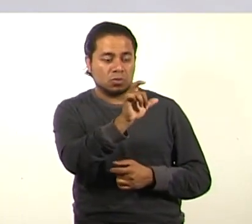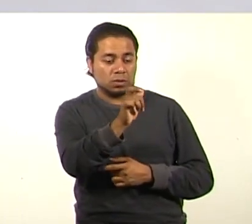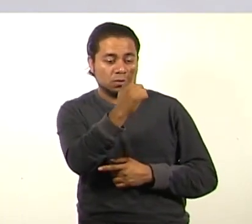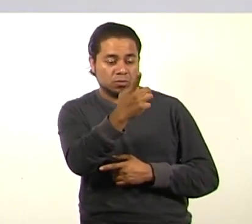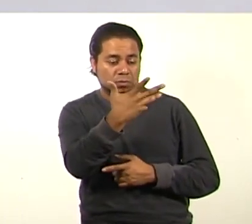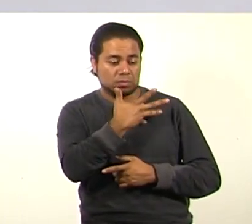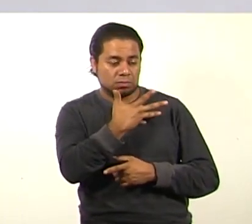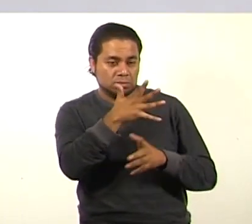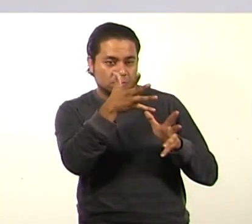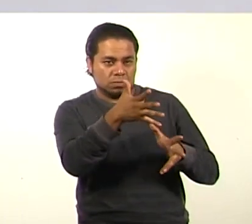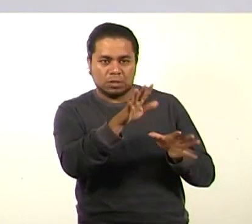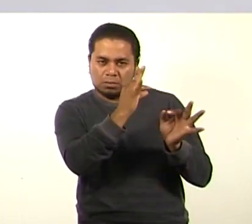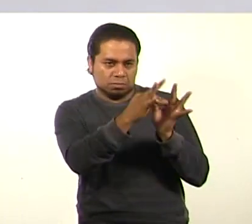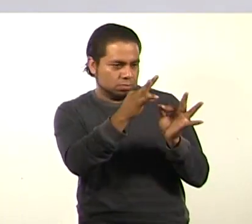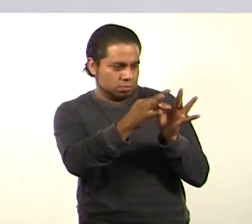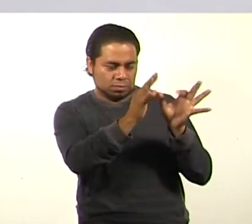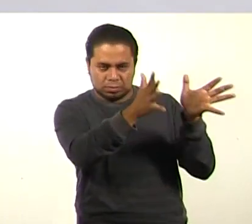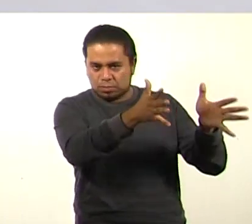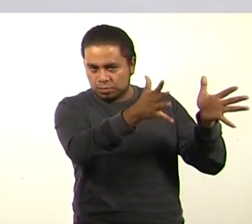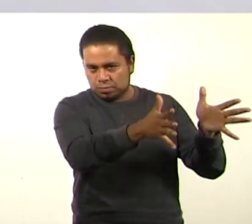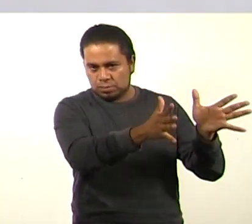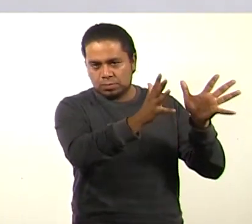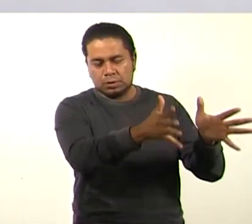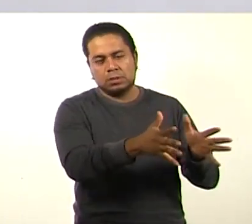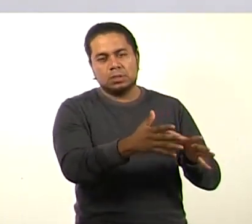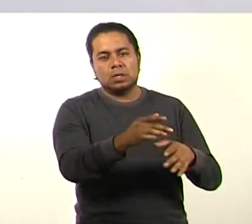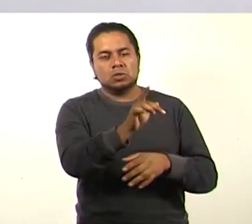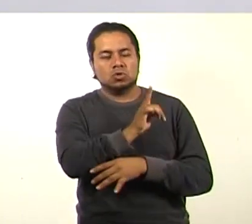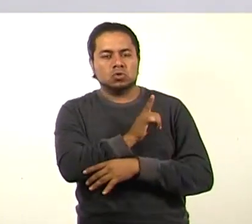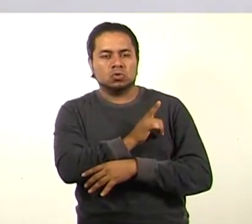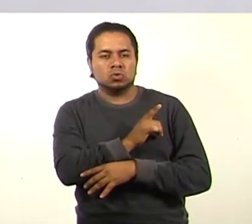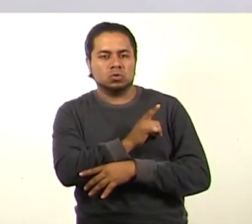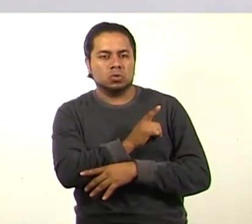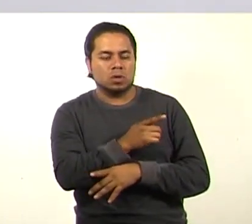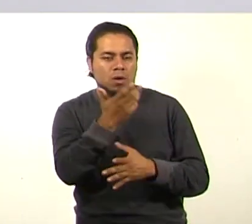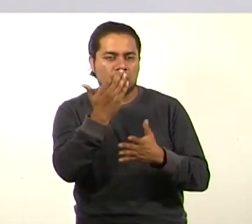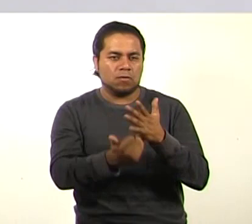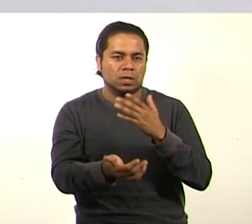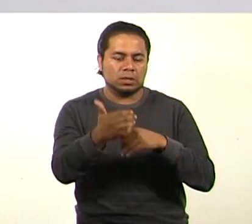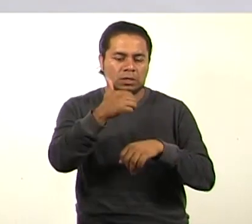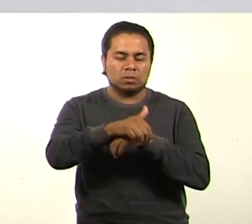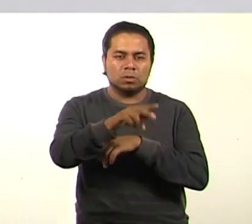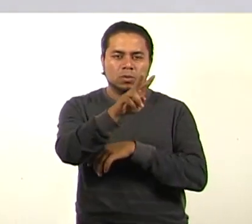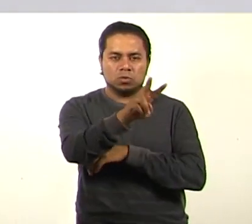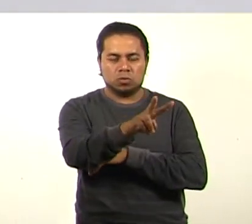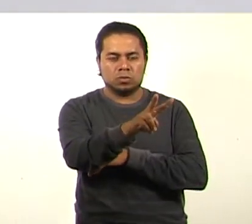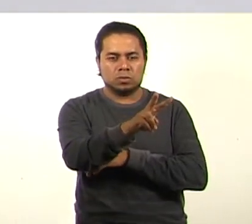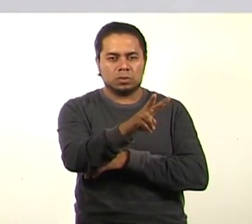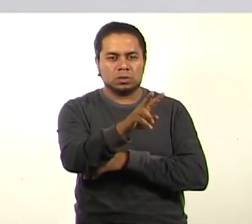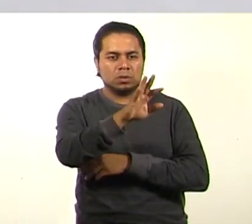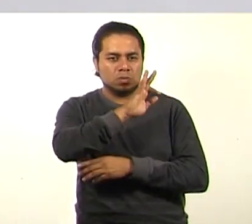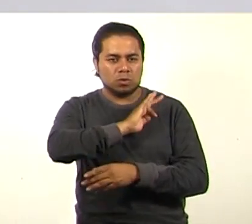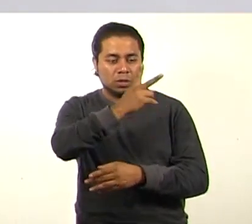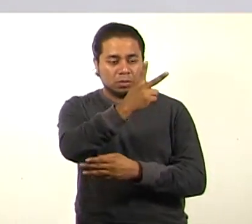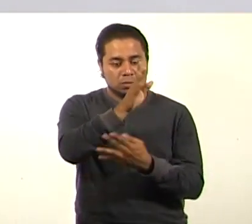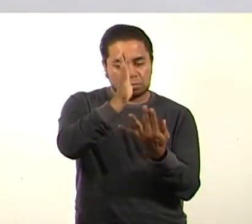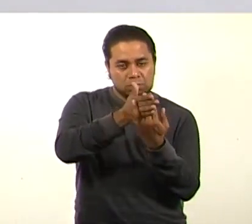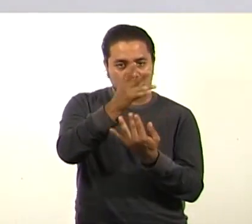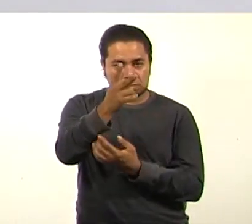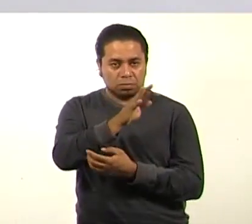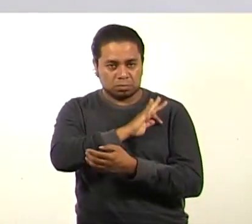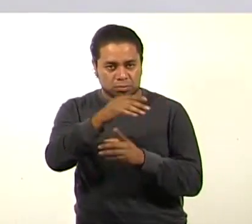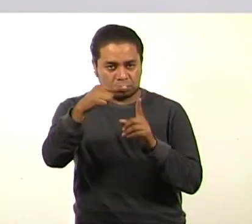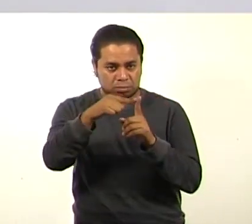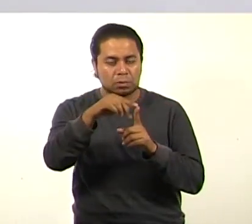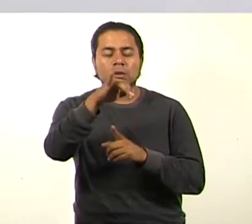ya la unidad, hemos concluido con el número. Entonces, solo nos queda el número 2. ¿El 2 lo podemos dividir entre 2?